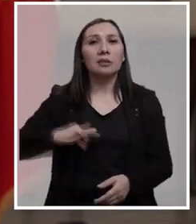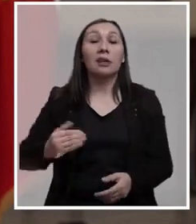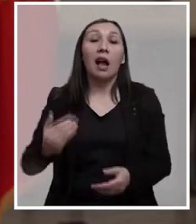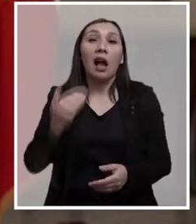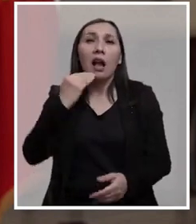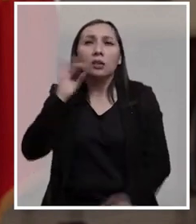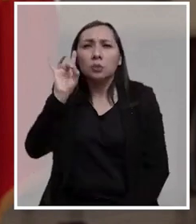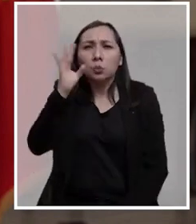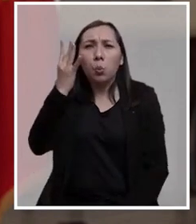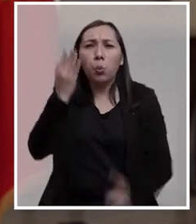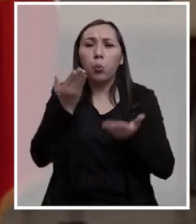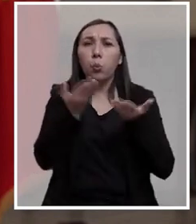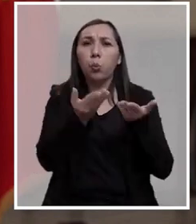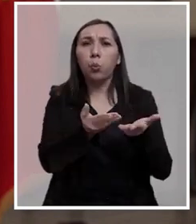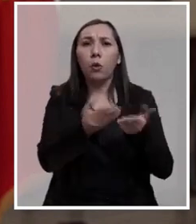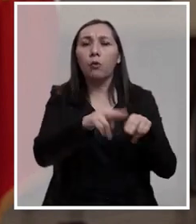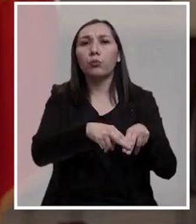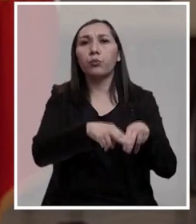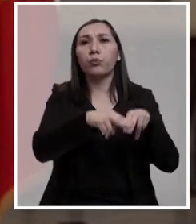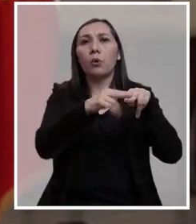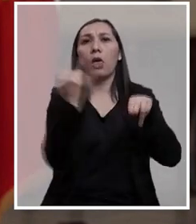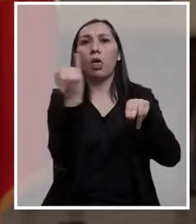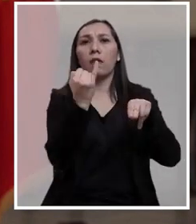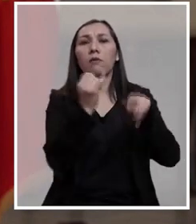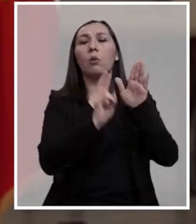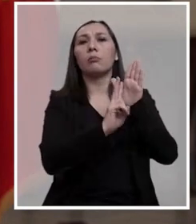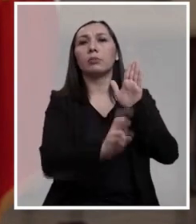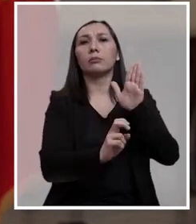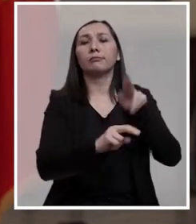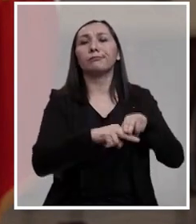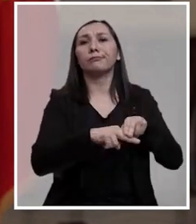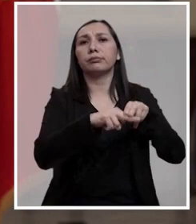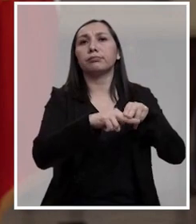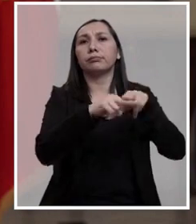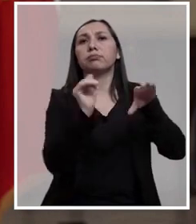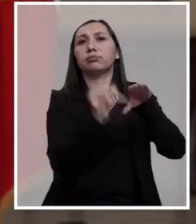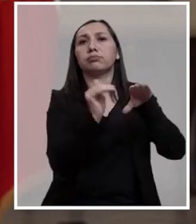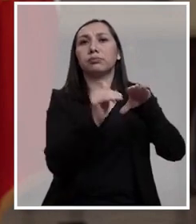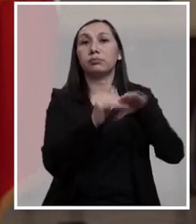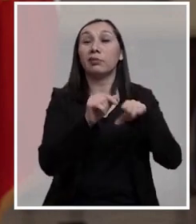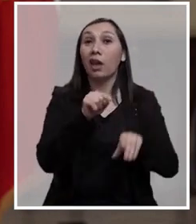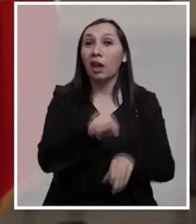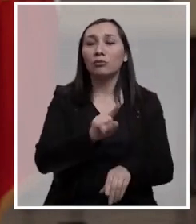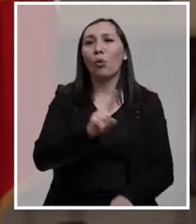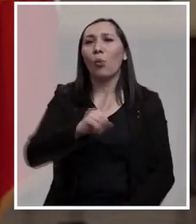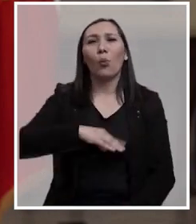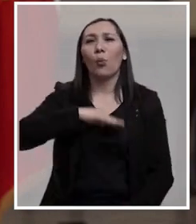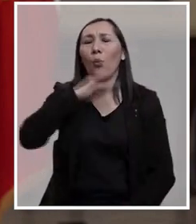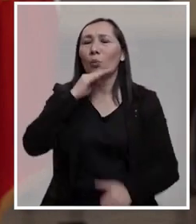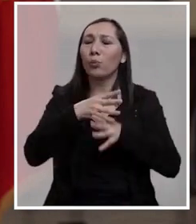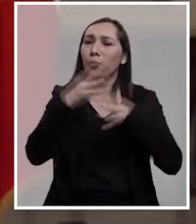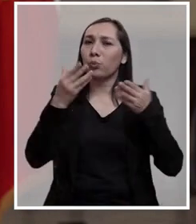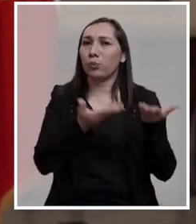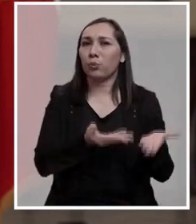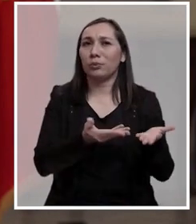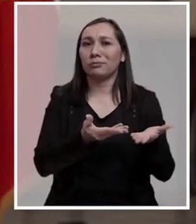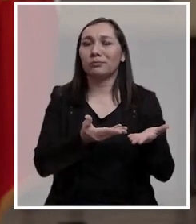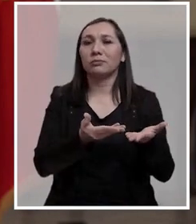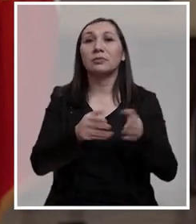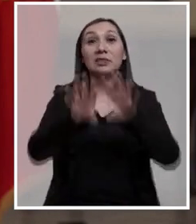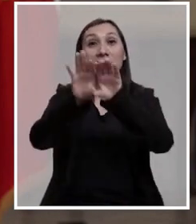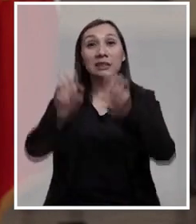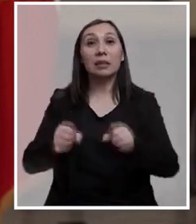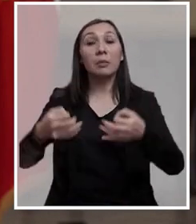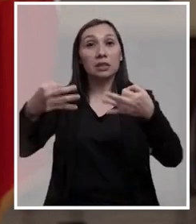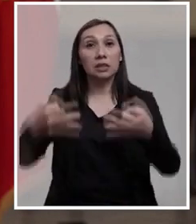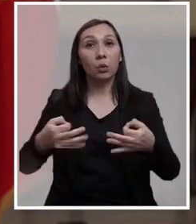basado casi exclusivamente en la capitalización individual y ha demostrado ser tremendamente insuficiente más que tener